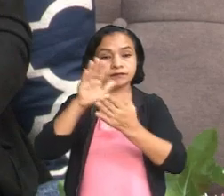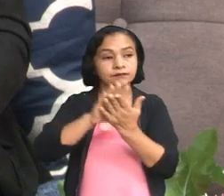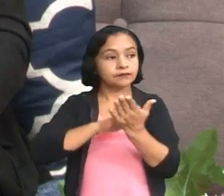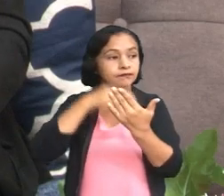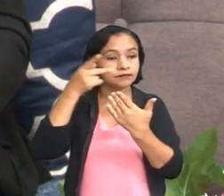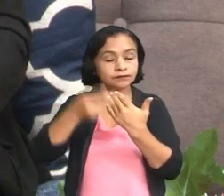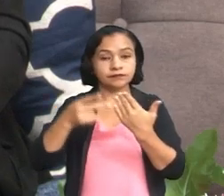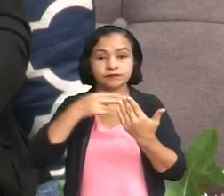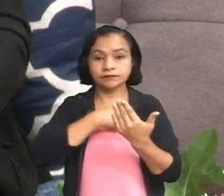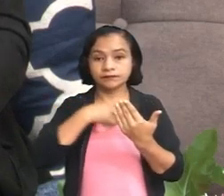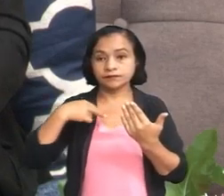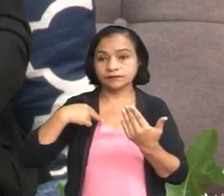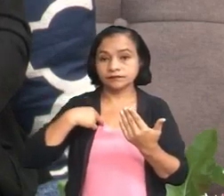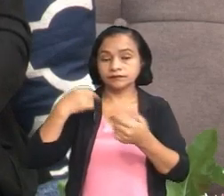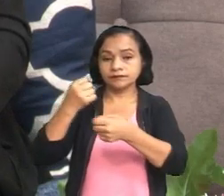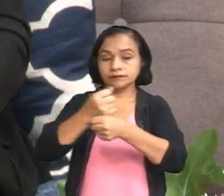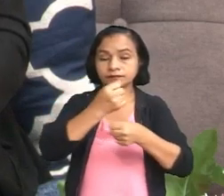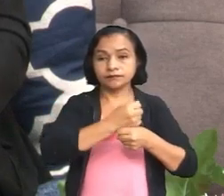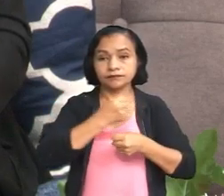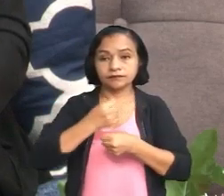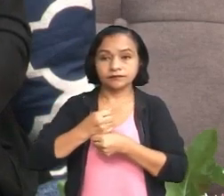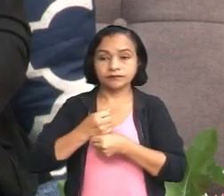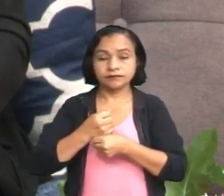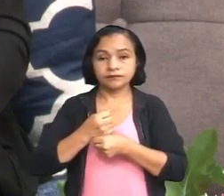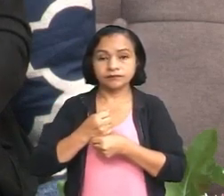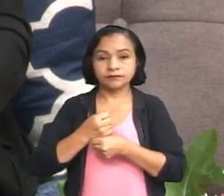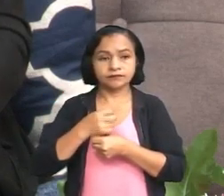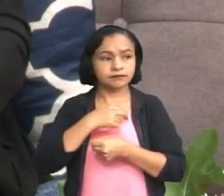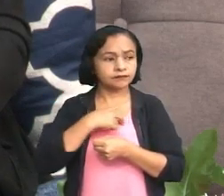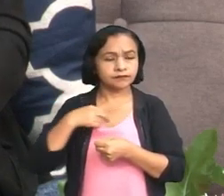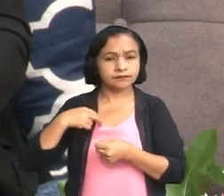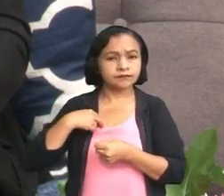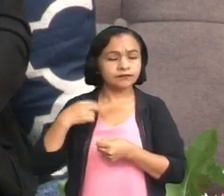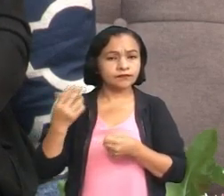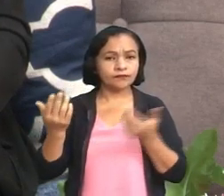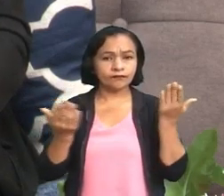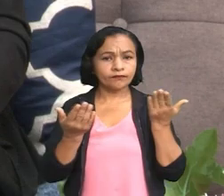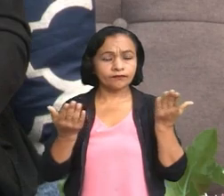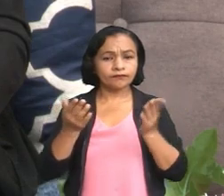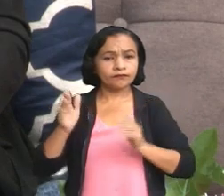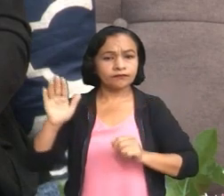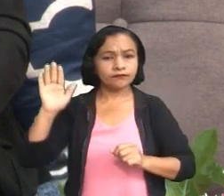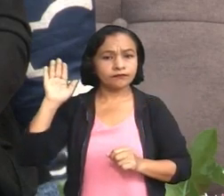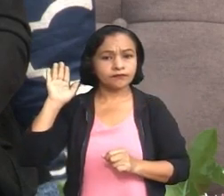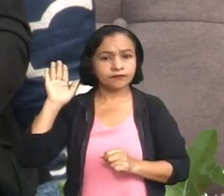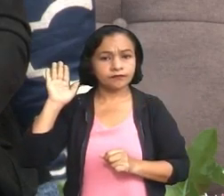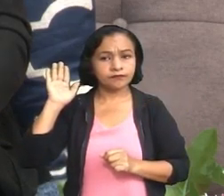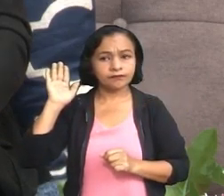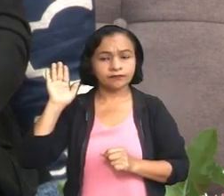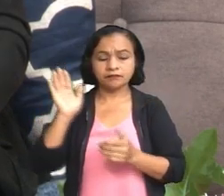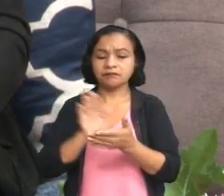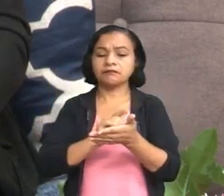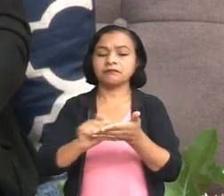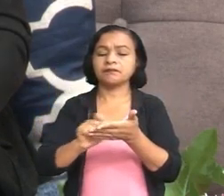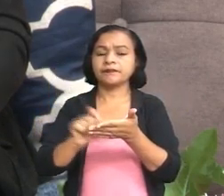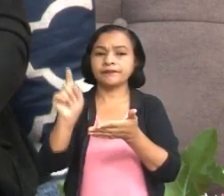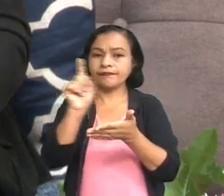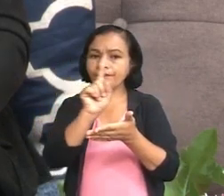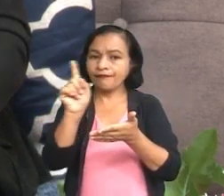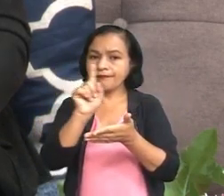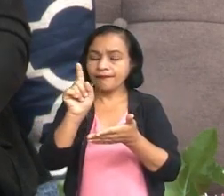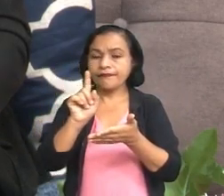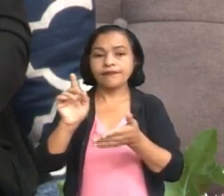desarrollan y no ha sido solamente, digamos, compromiso en papel. Han sido